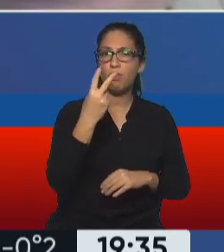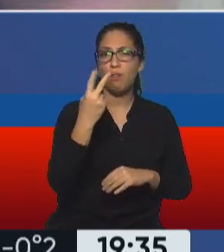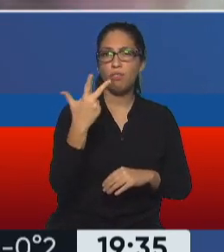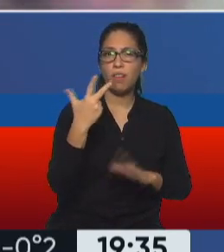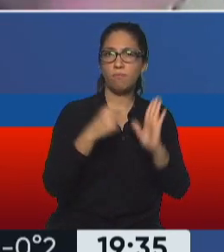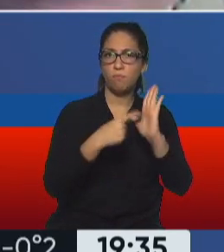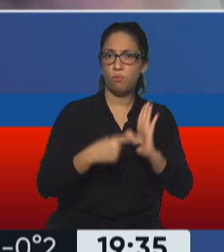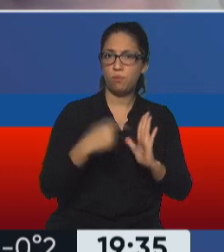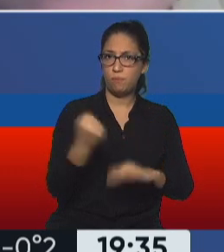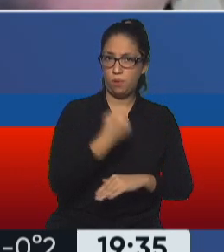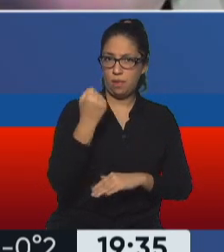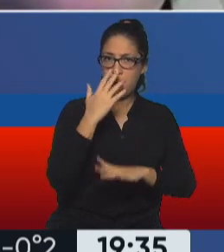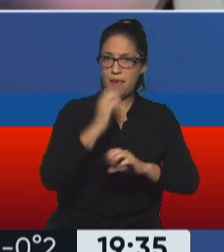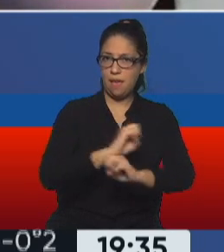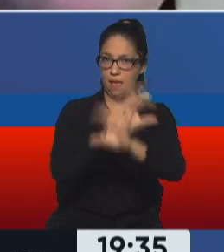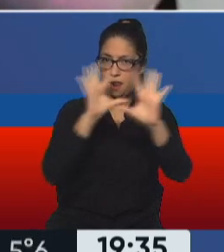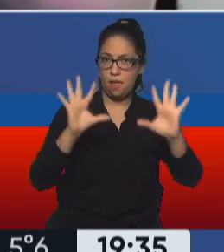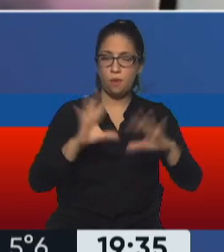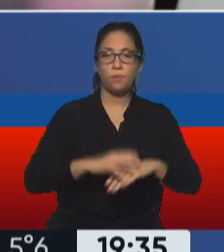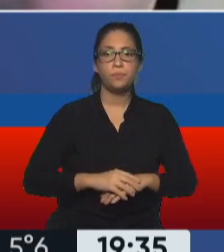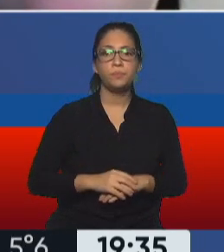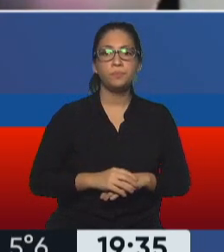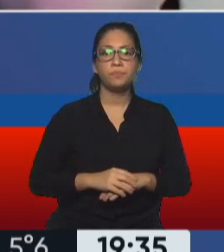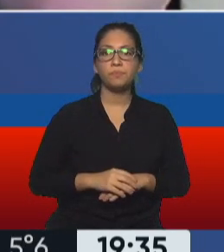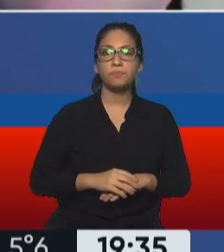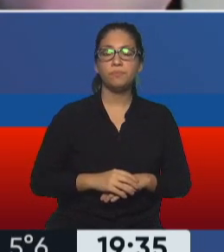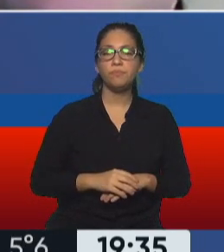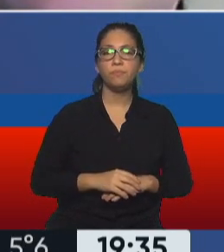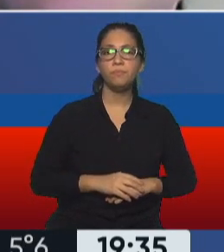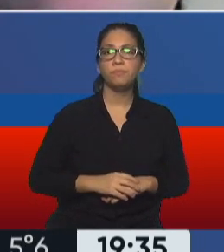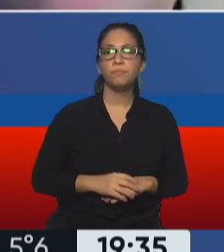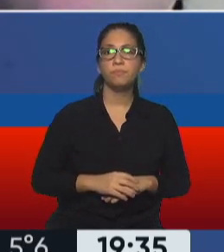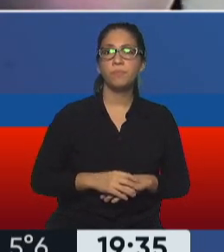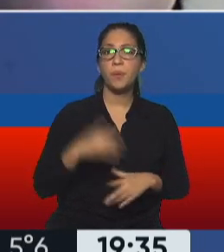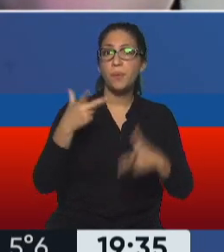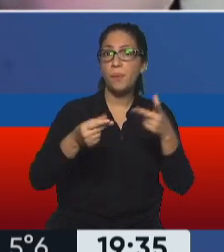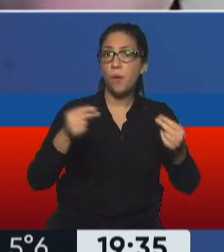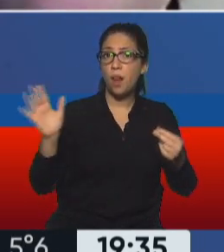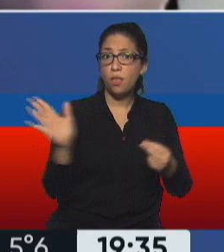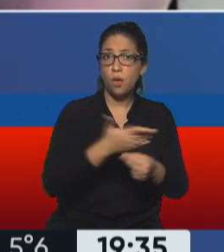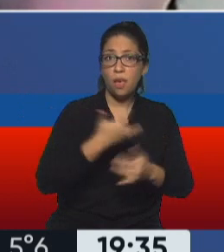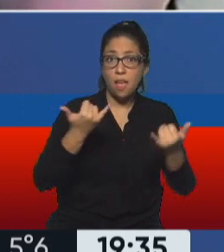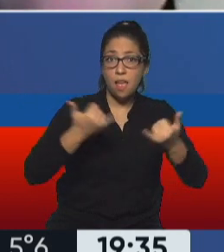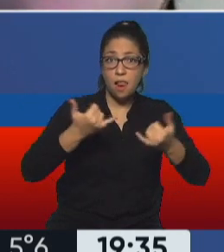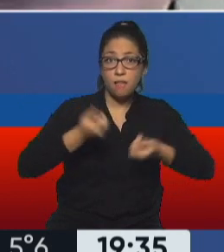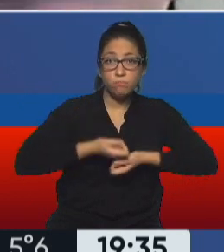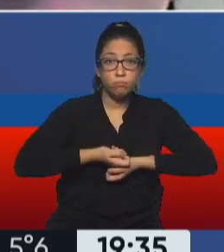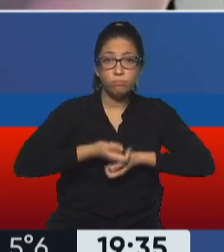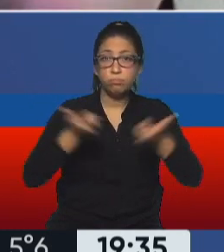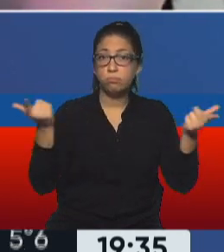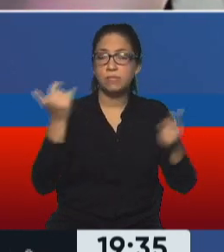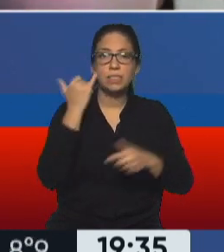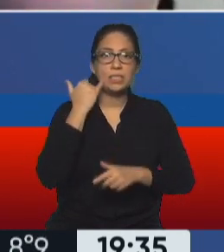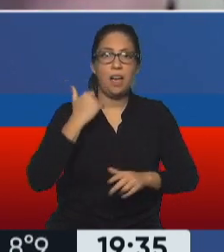esto que creo que es importante aclarar. Primero, que hasta ahora, bueno, todas las vacunas disponibles han demostrado